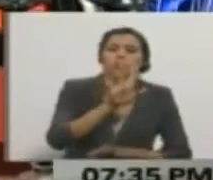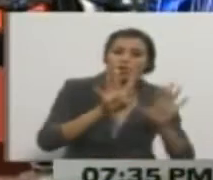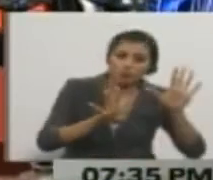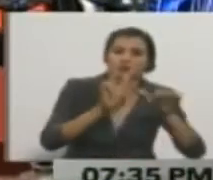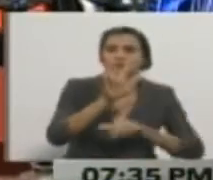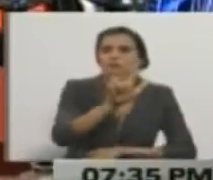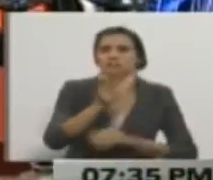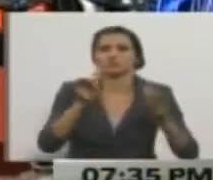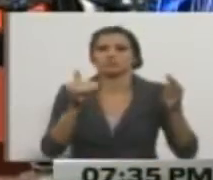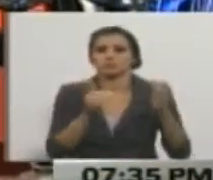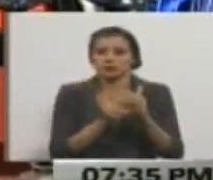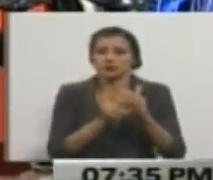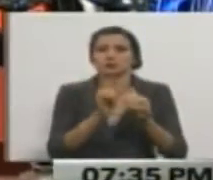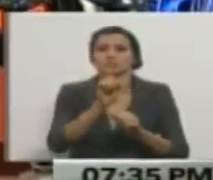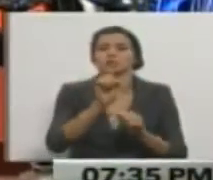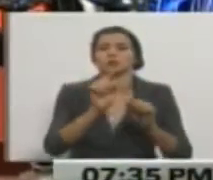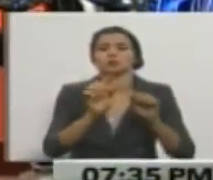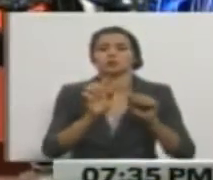3.893.128 electores.